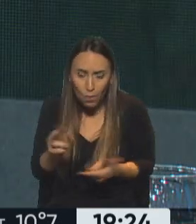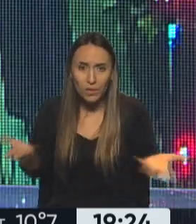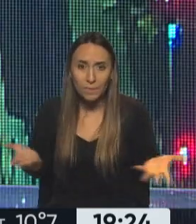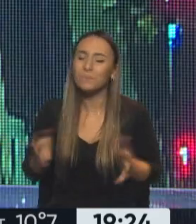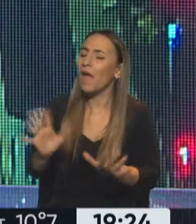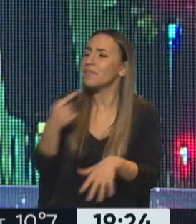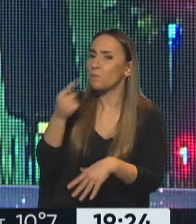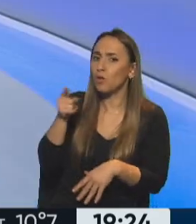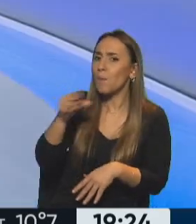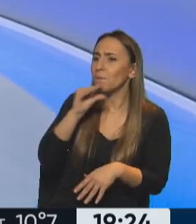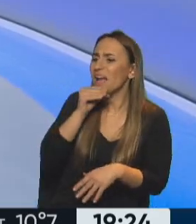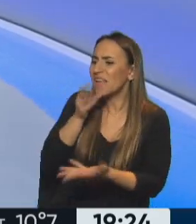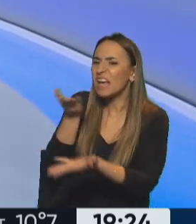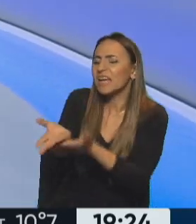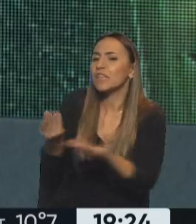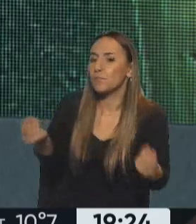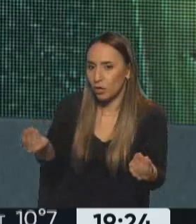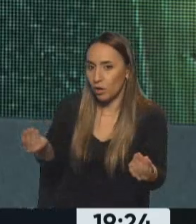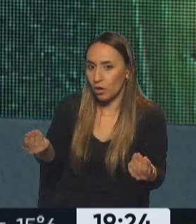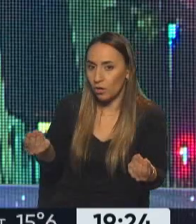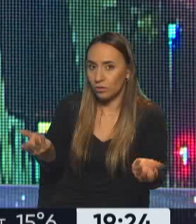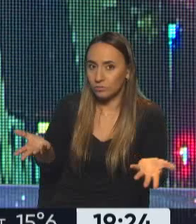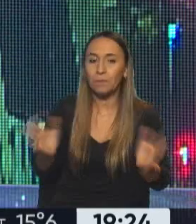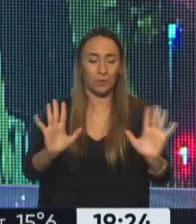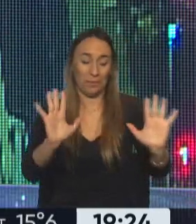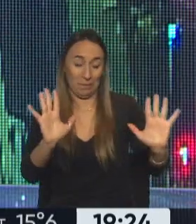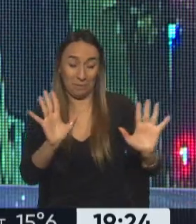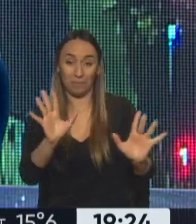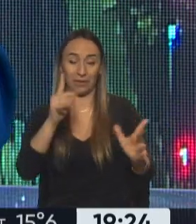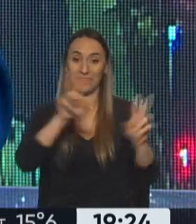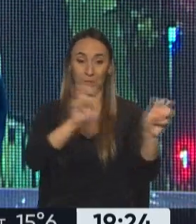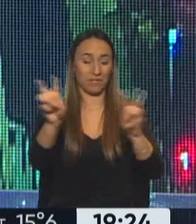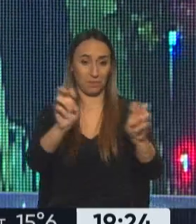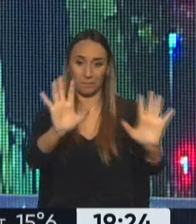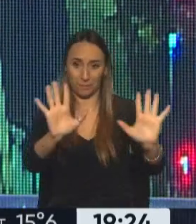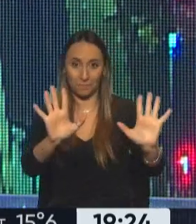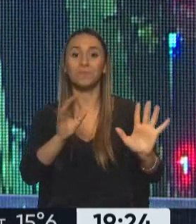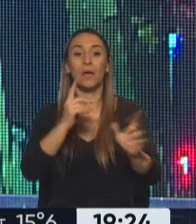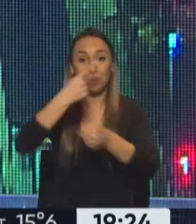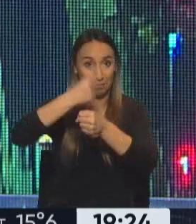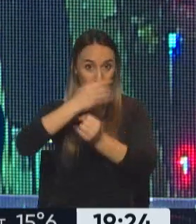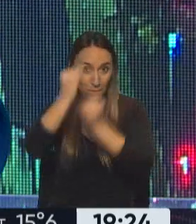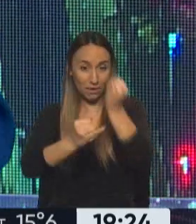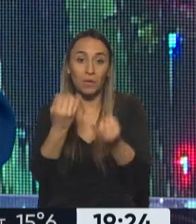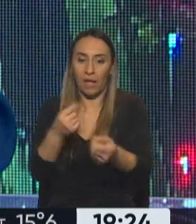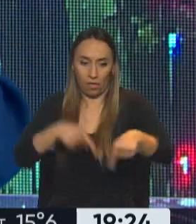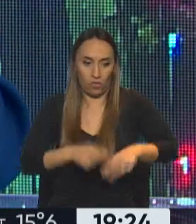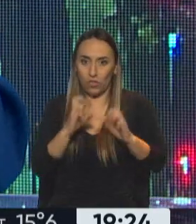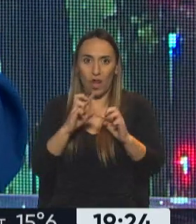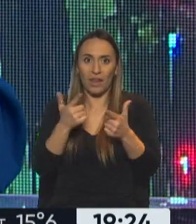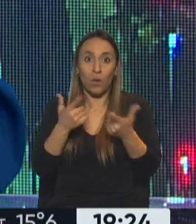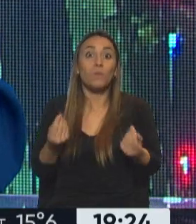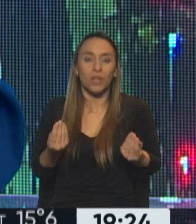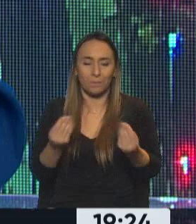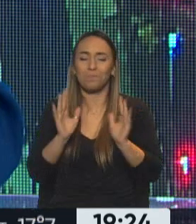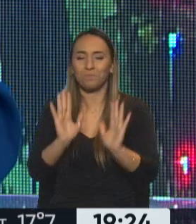¿y cómo se hace para que no especulen, que era lo importante, ¿no? Ver, vamos primero, si querés, terminamos a explicar la falta de dólares y después vamos al tema. Claro. Entonces, la falta de